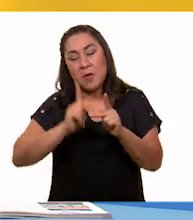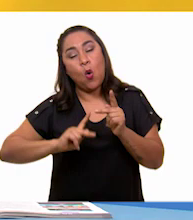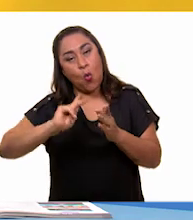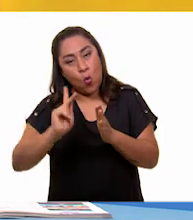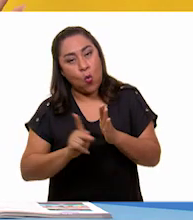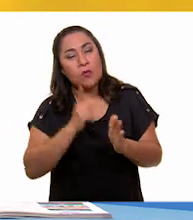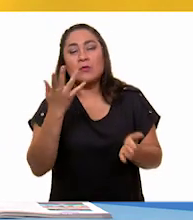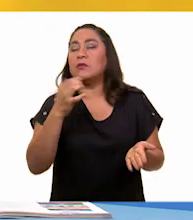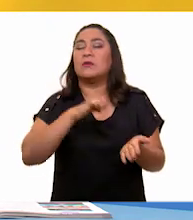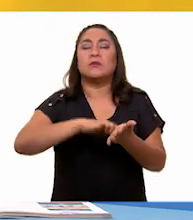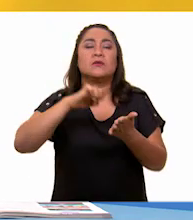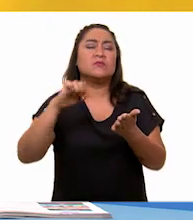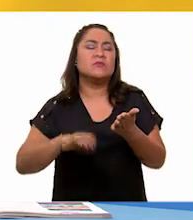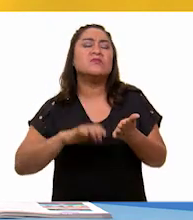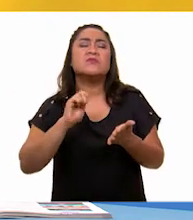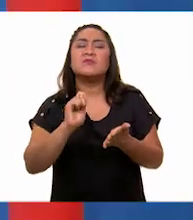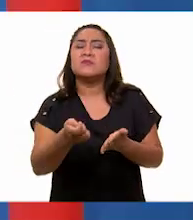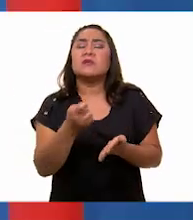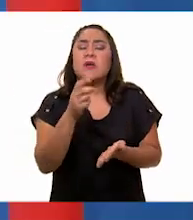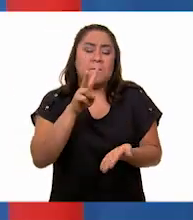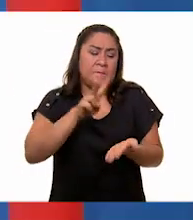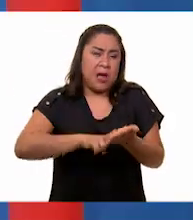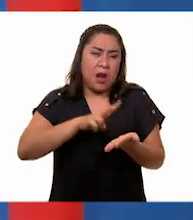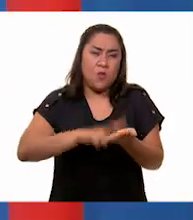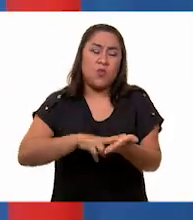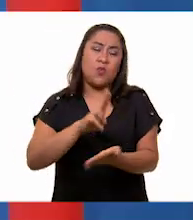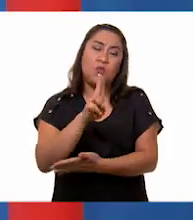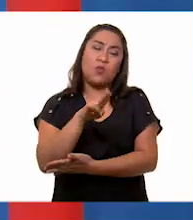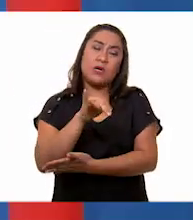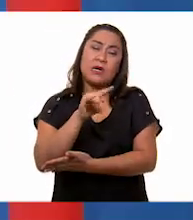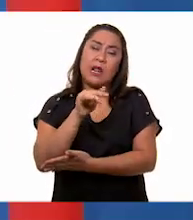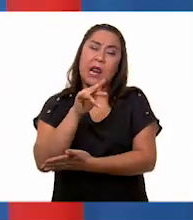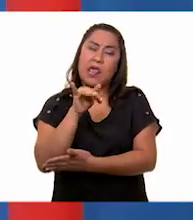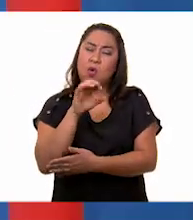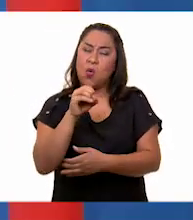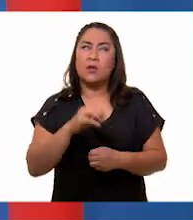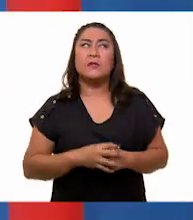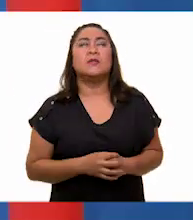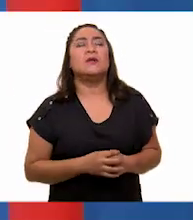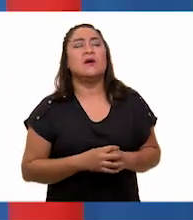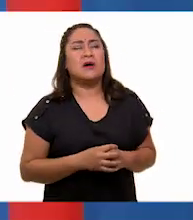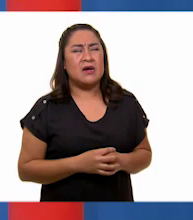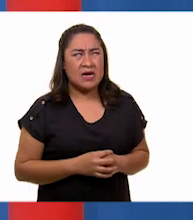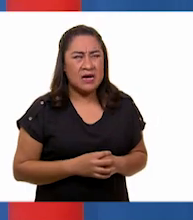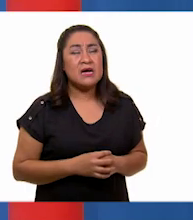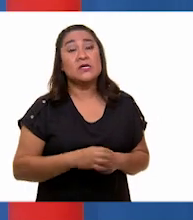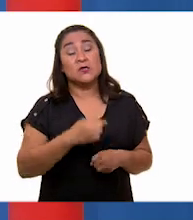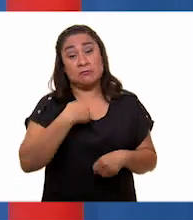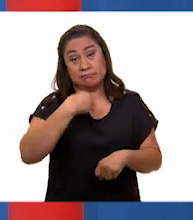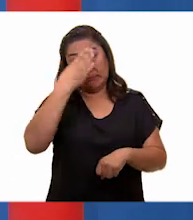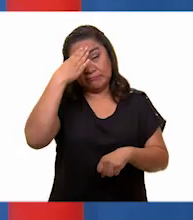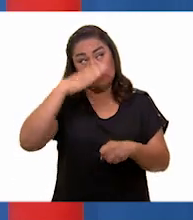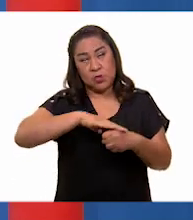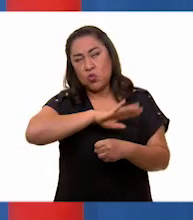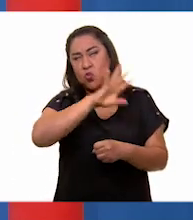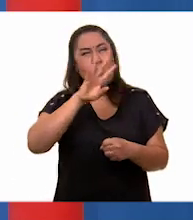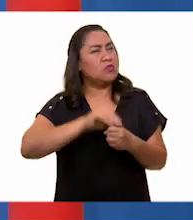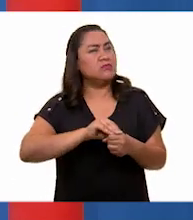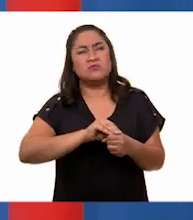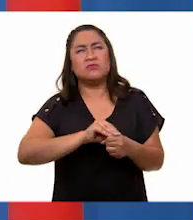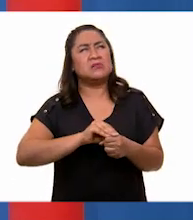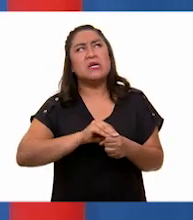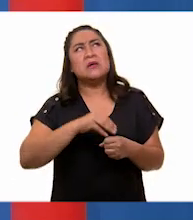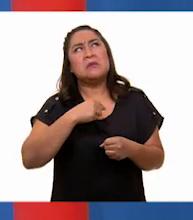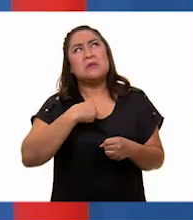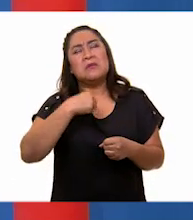¿qué es el valor unitario? Es cierto, pero creo que no me acuerdo de todo. Perdón. Solo de las ofertas de